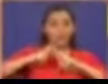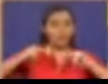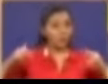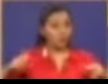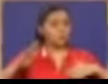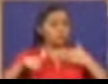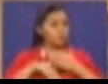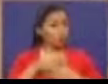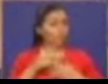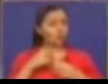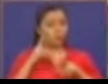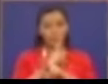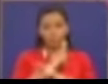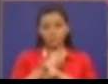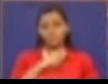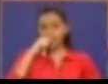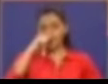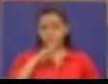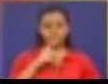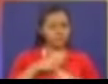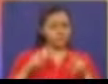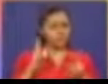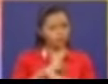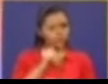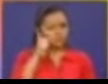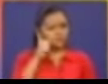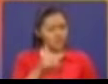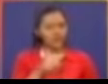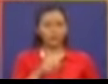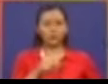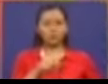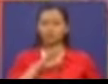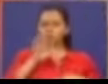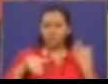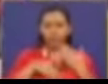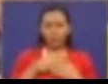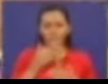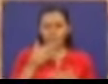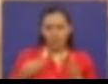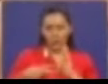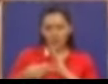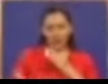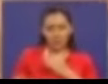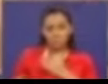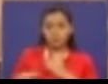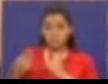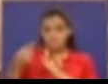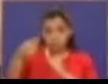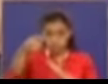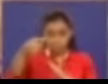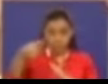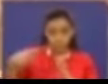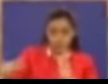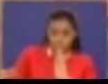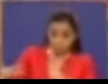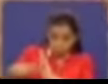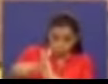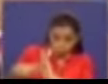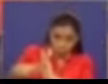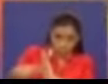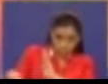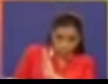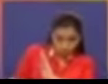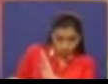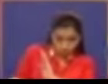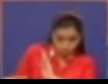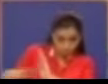que dejar de utilizar gas y utilizar las cocinas de inducción altamente eficientes. Cocinar con agua, porque la electricidad va a venir de nuestros